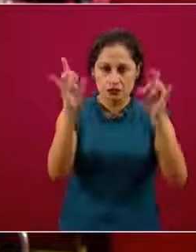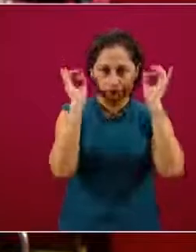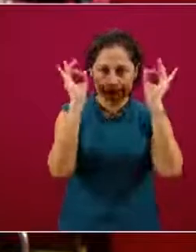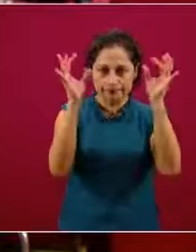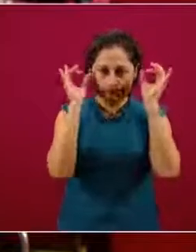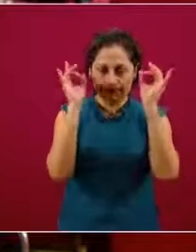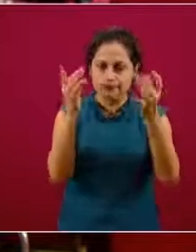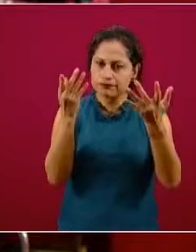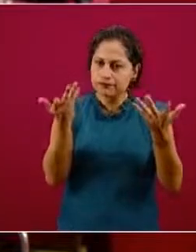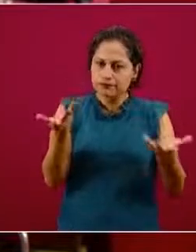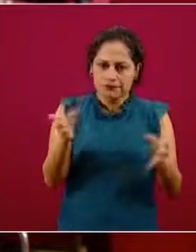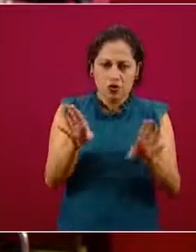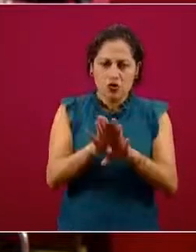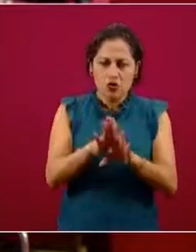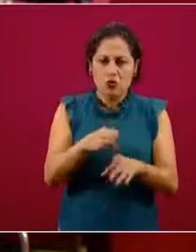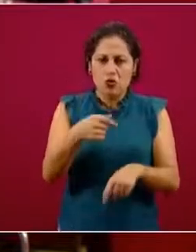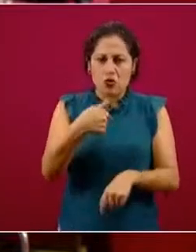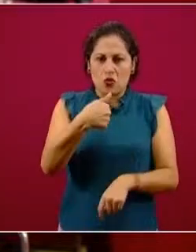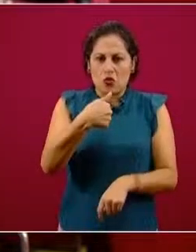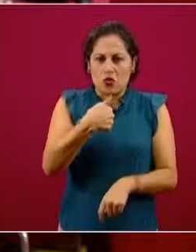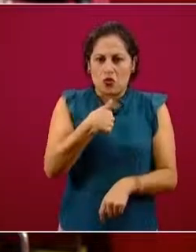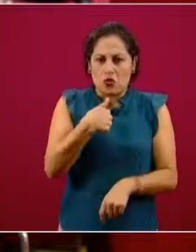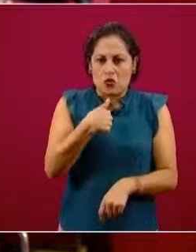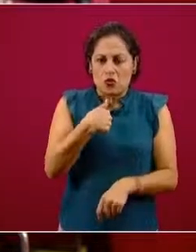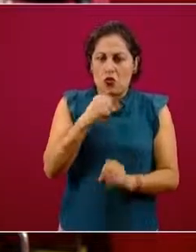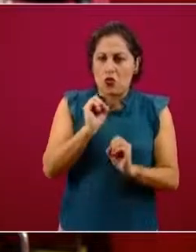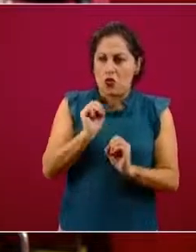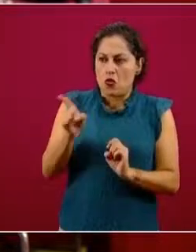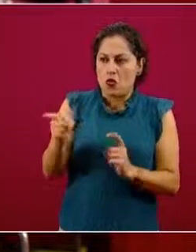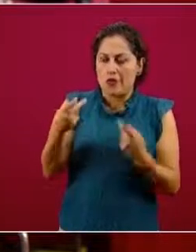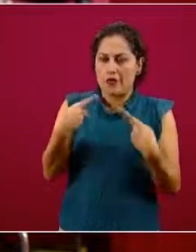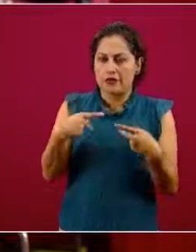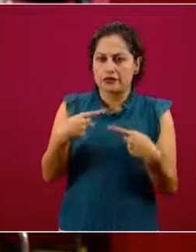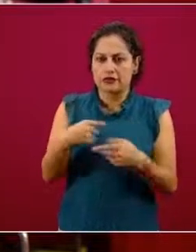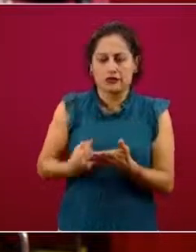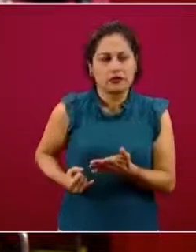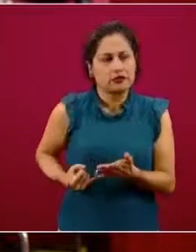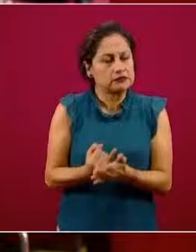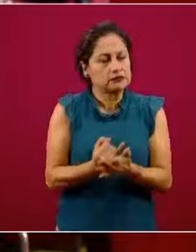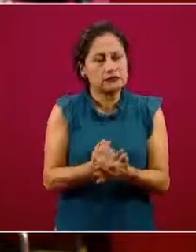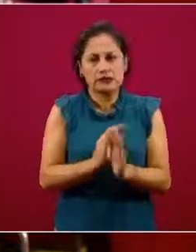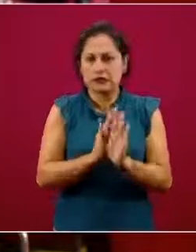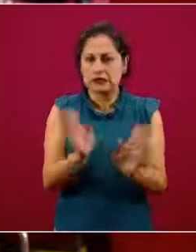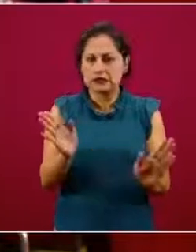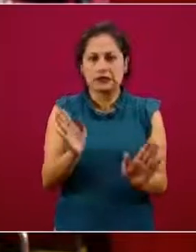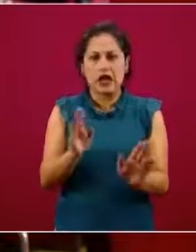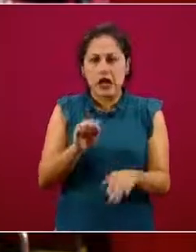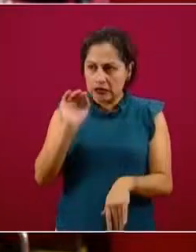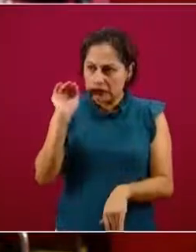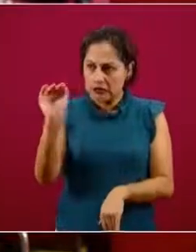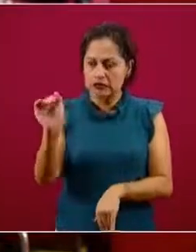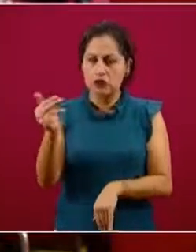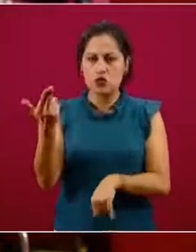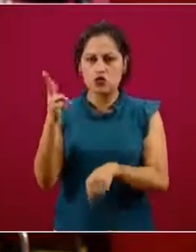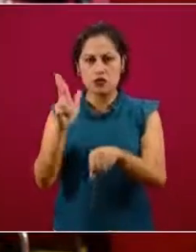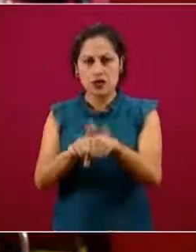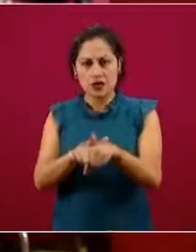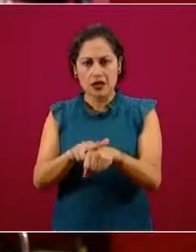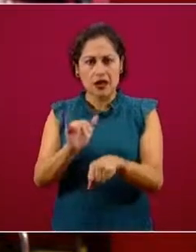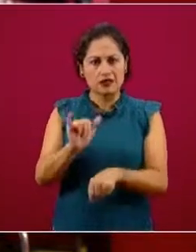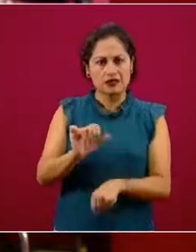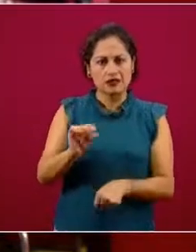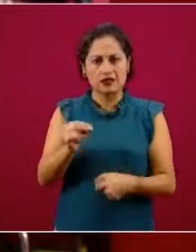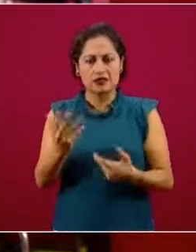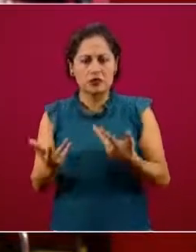qué momento uno tiene que definir si debe ir a un hospital o no, en